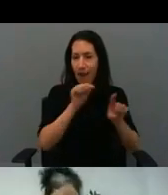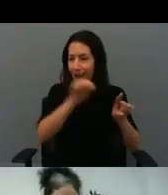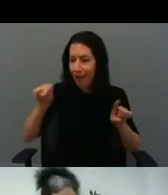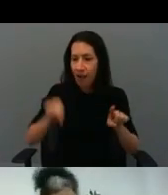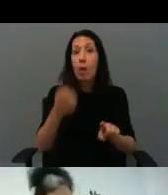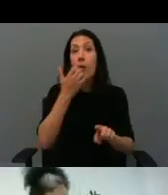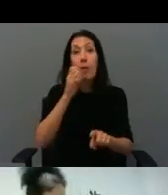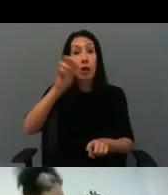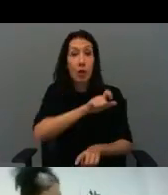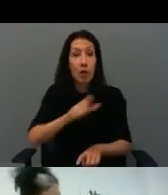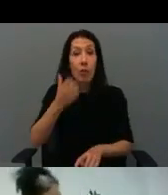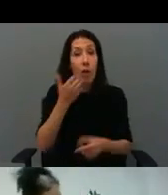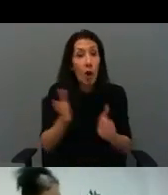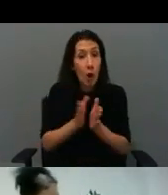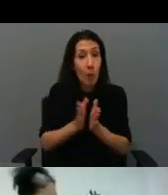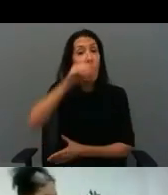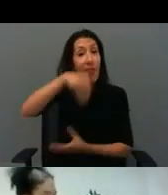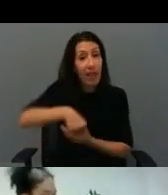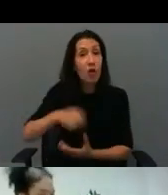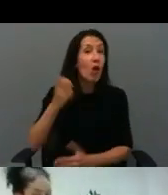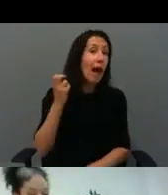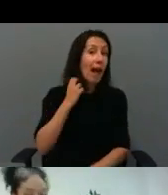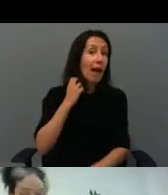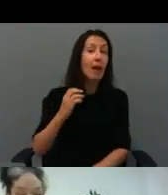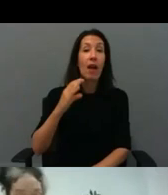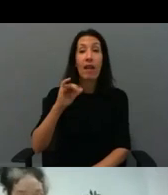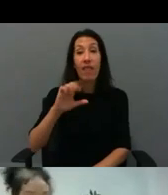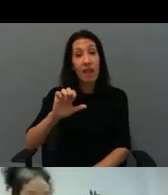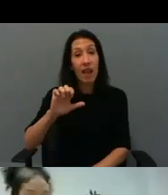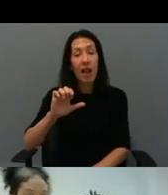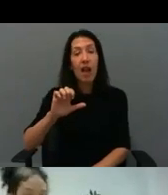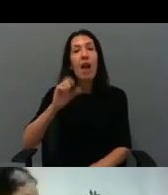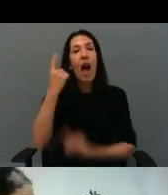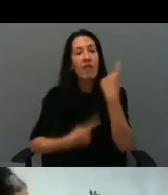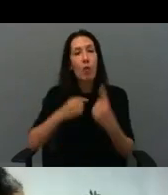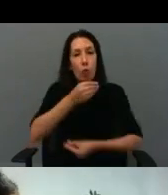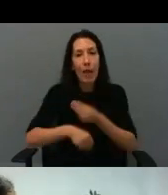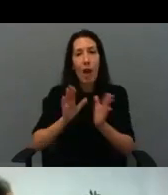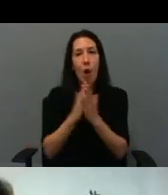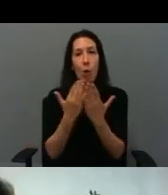ejemplo, tus compañeros de Aspaces CIRE utilizan a veces cuadernos que no son silábicos, utilizan a